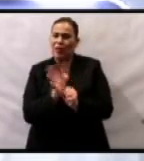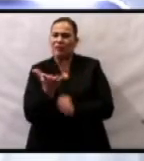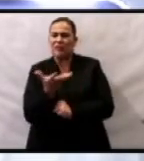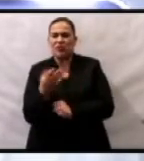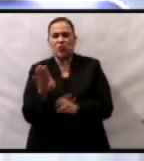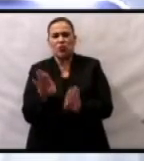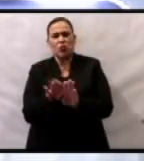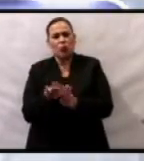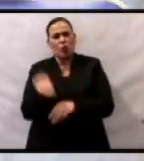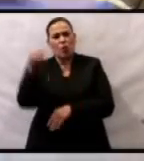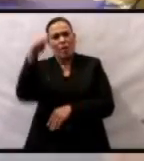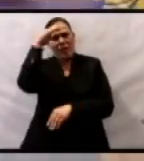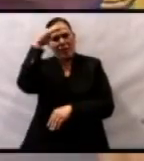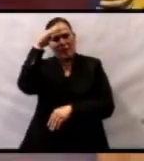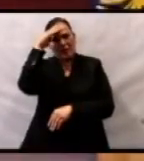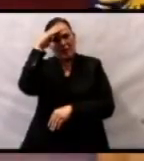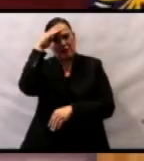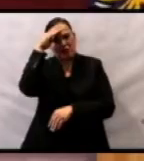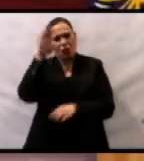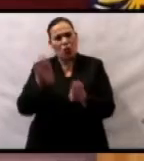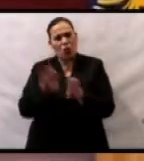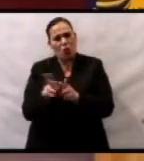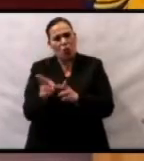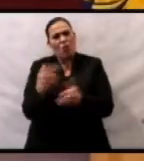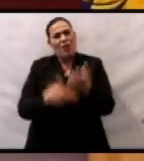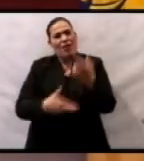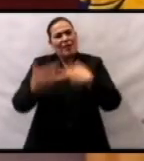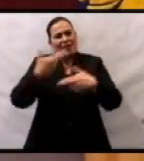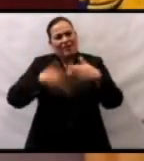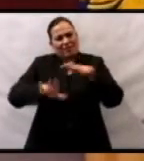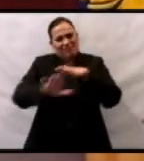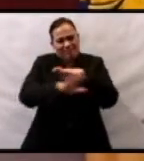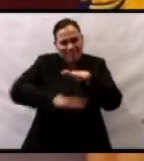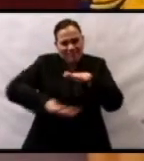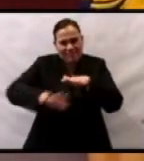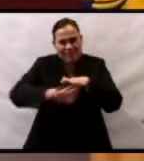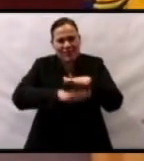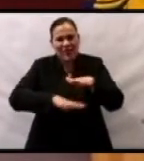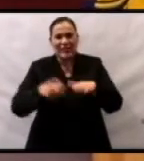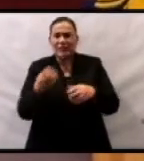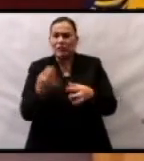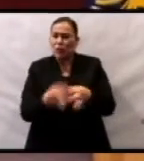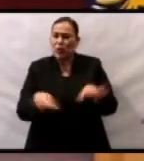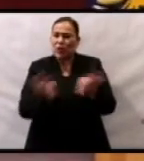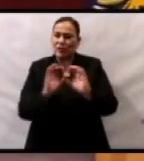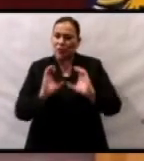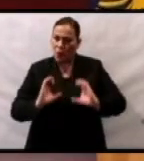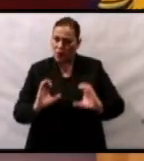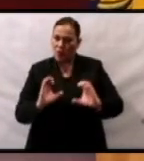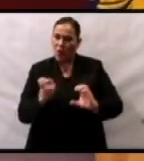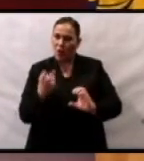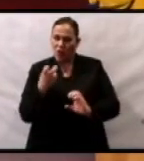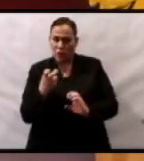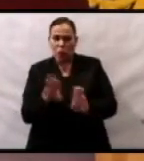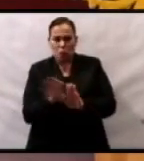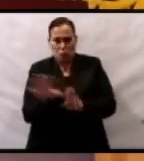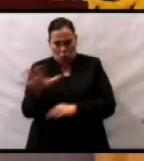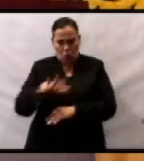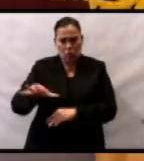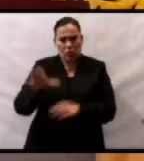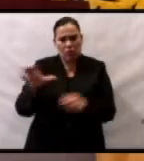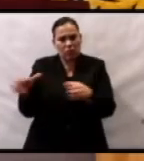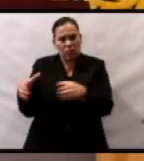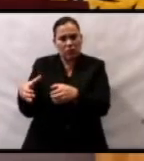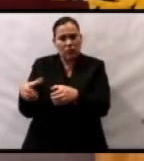reflexionar y volver a lo esencial, a la importancia de los cuidados. Y eso nos retó como comunidad.